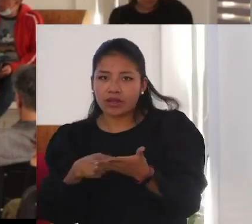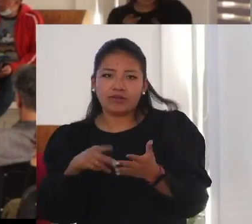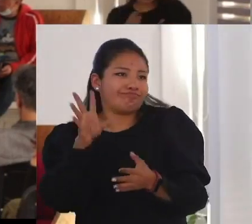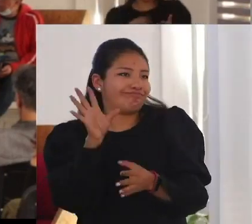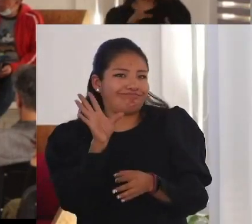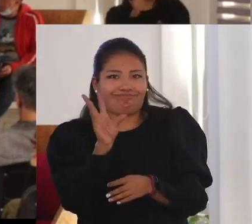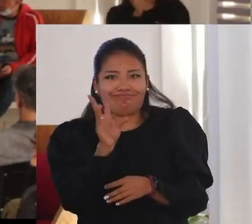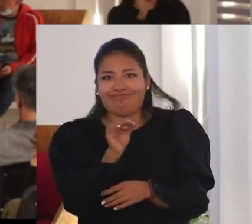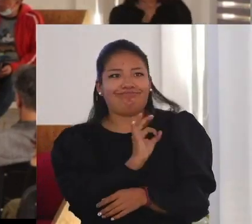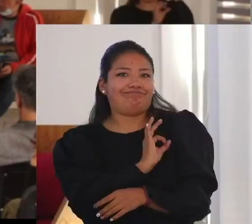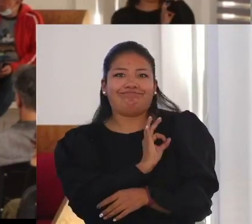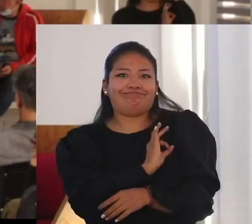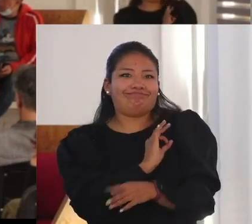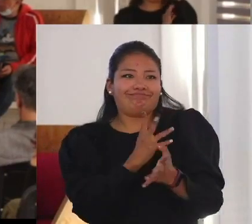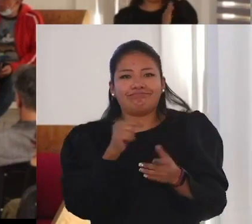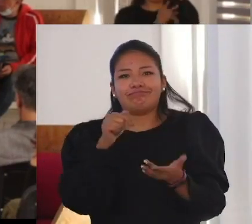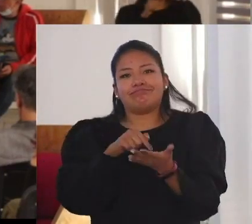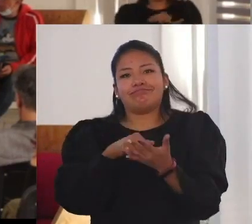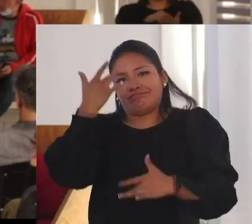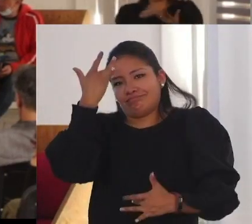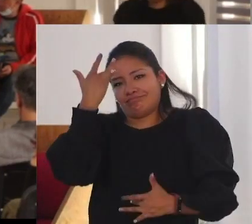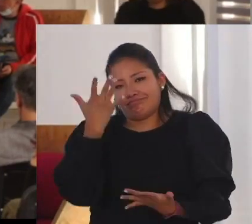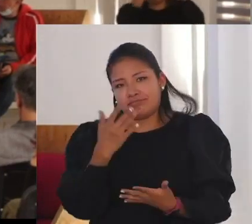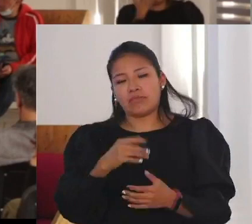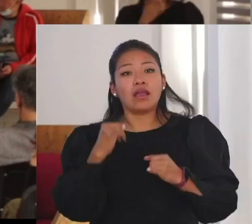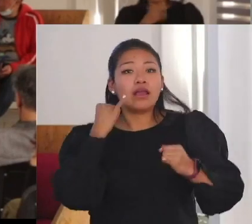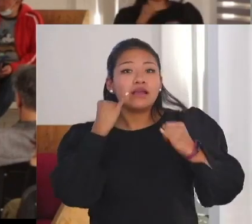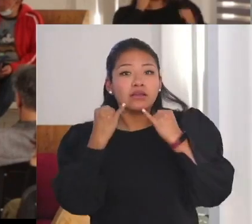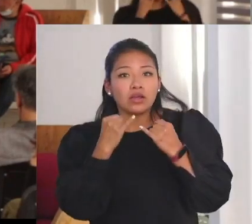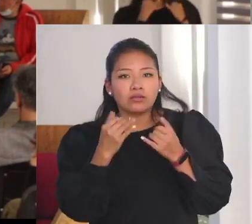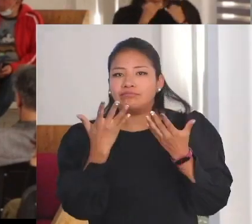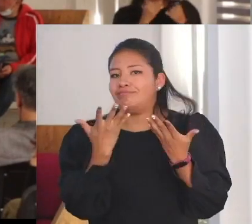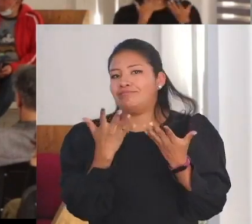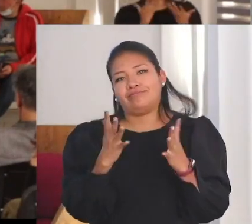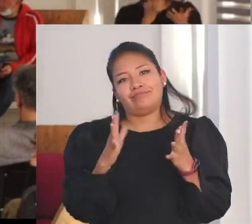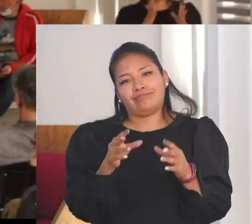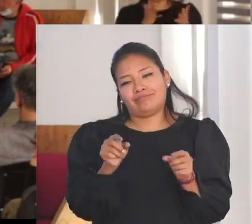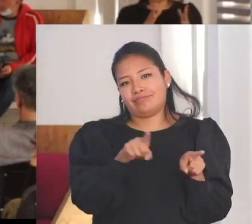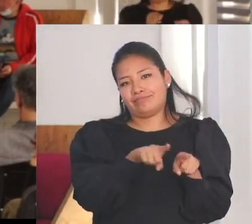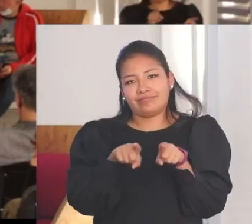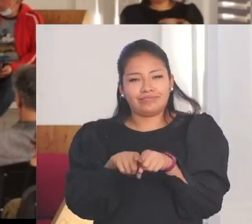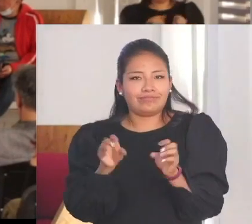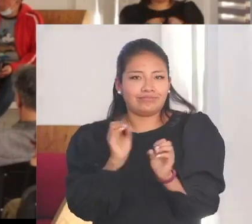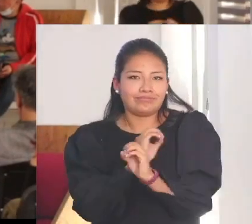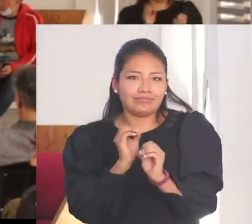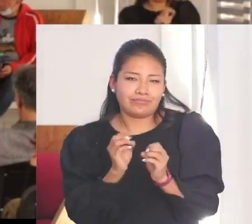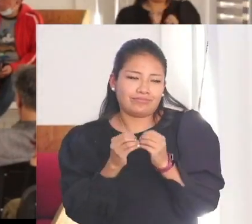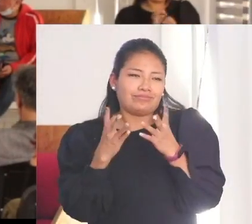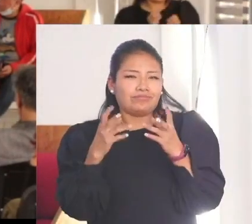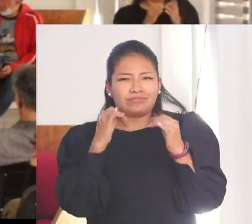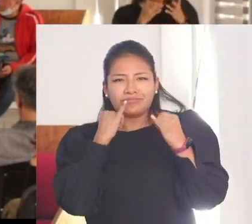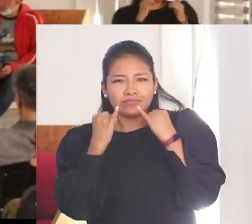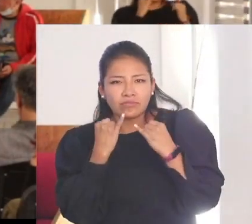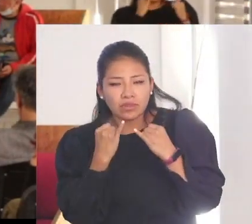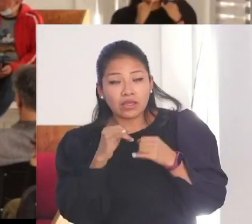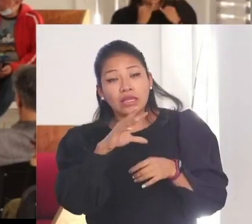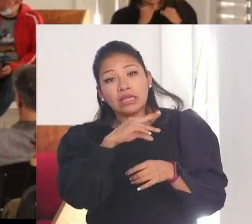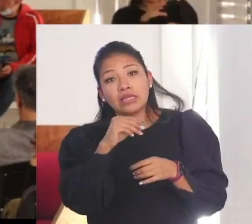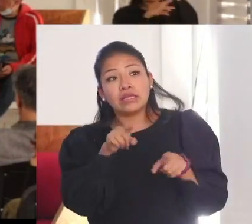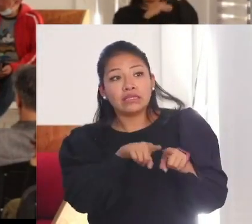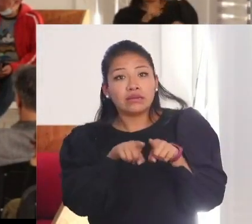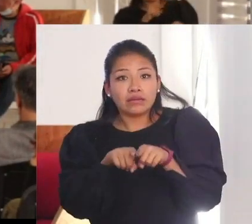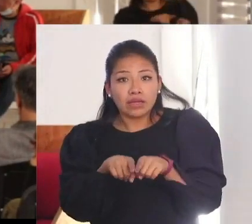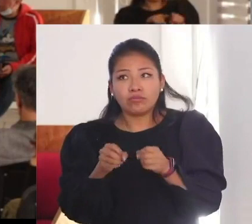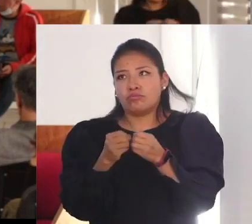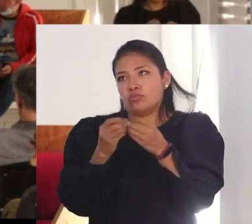información No es que no hay mucha información sobre la epilepsia en Bolivia y por eso Muchos